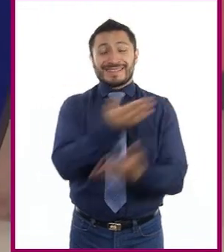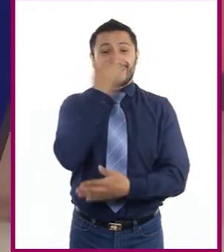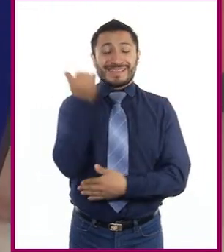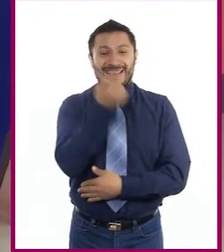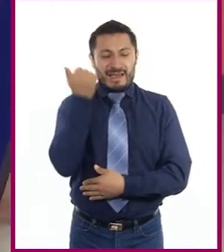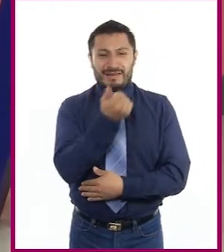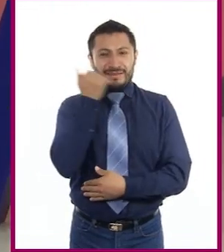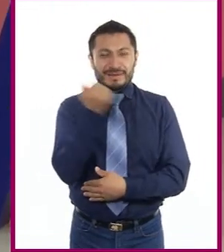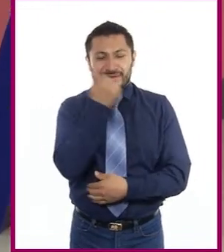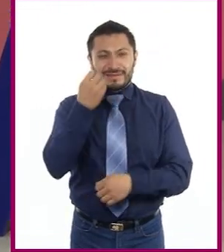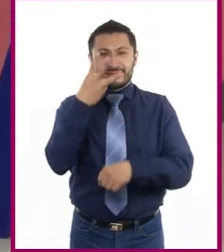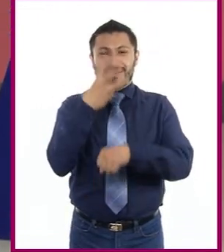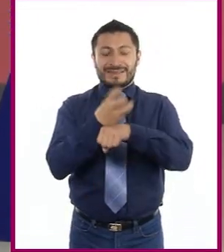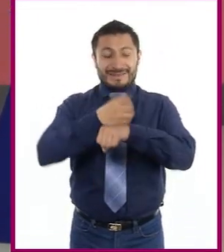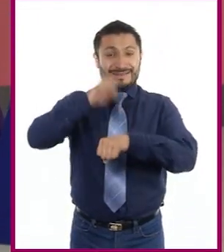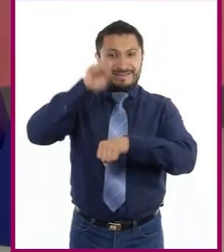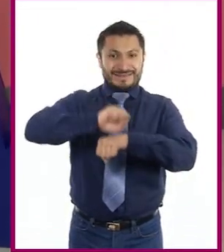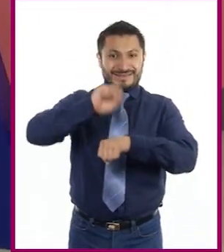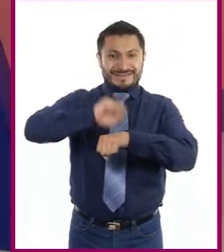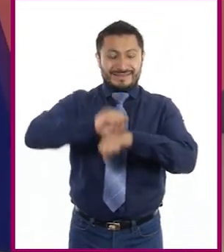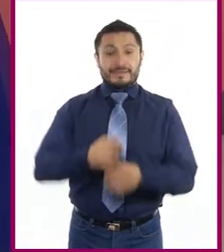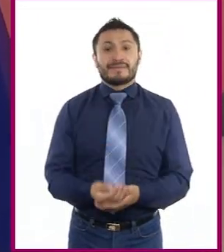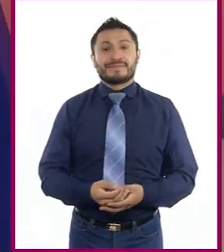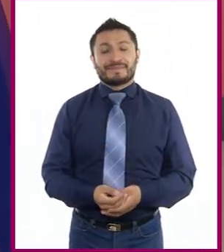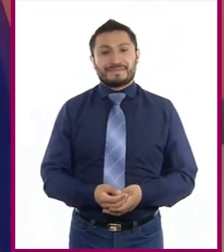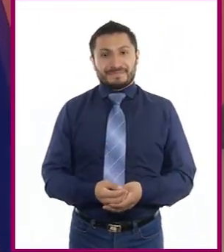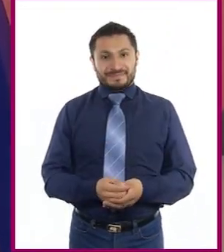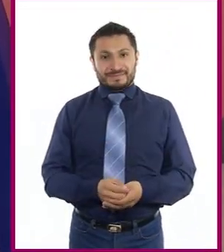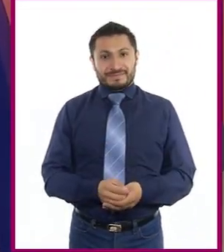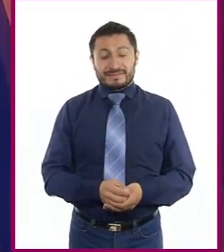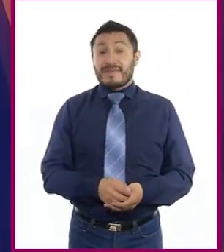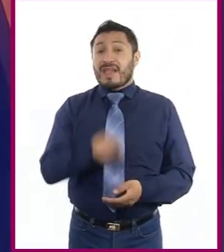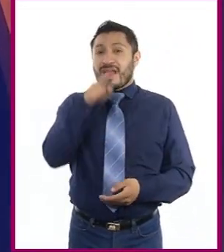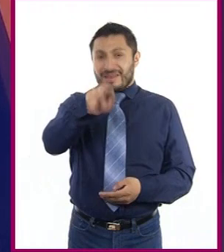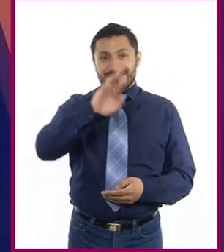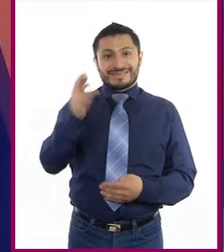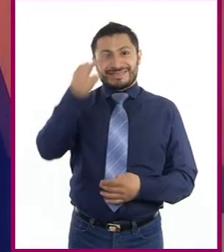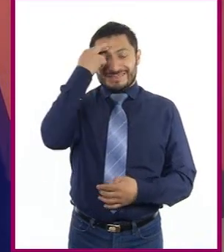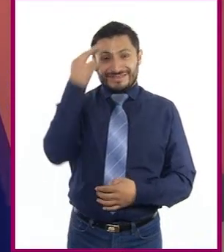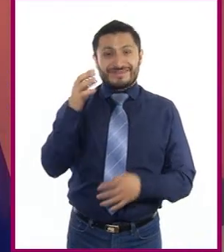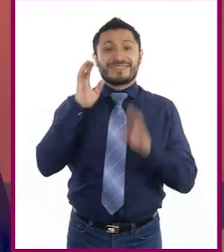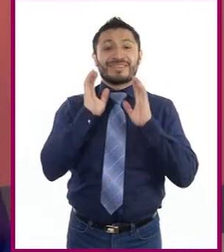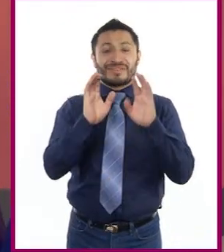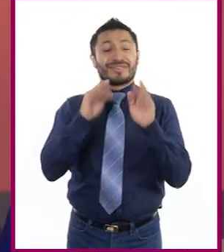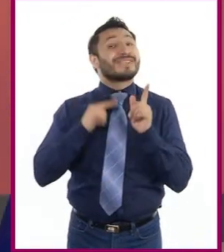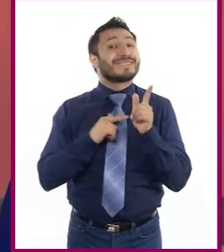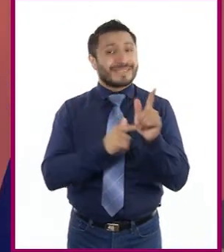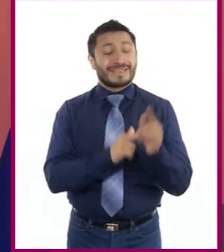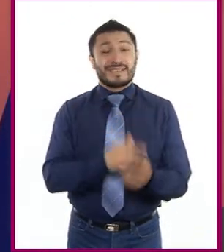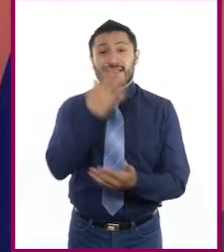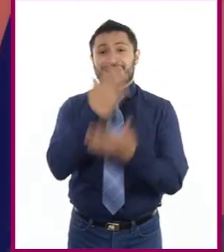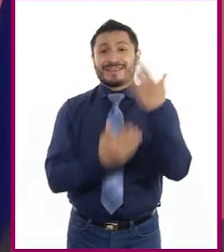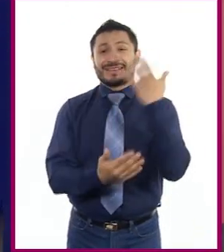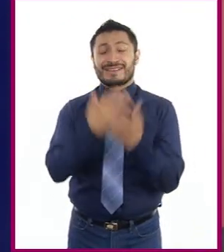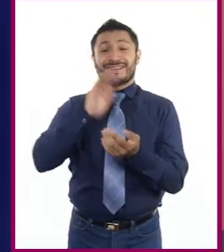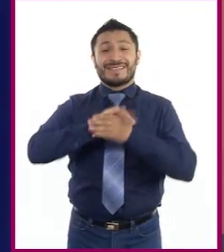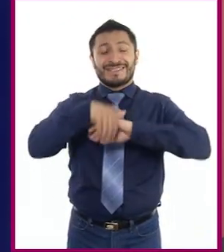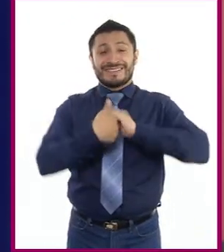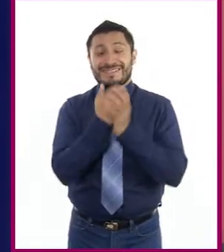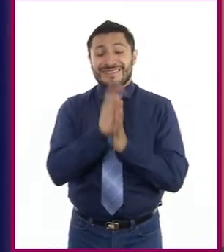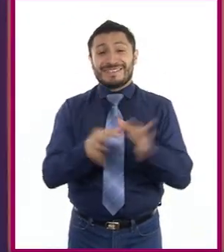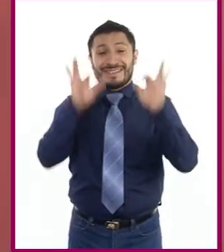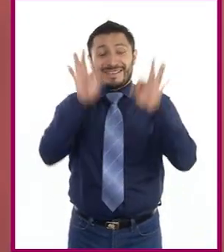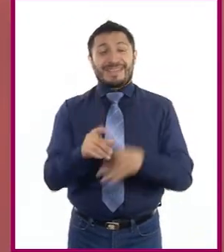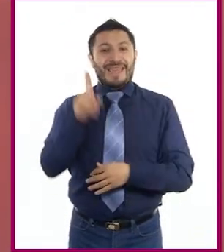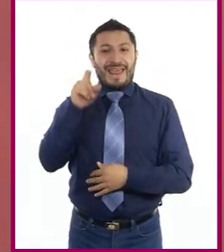de tercer grado de secundaria. Antes de iniciar, les recuerdo que debemos seguir cuidándonos, lavando frecuentemente nuestras